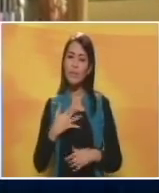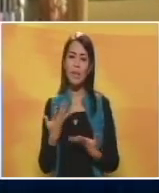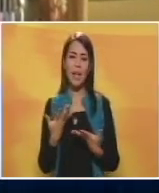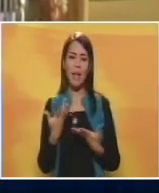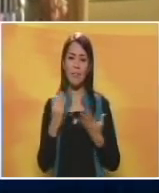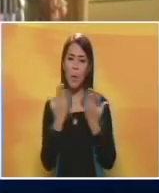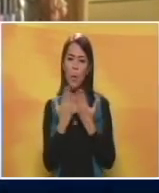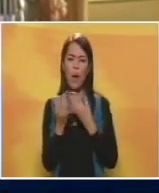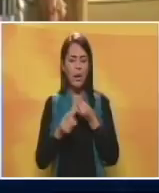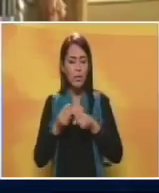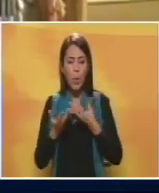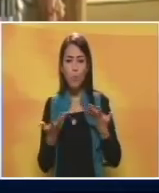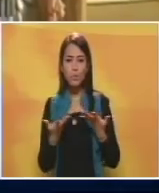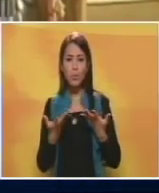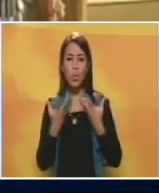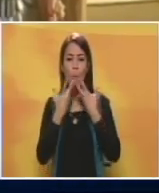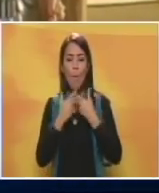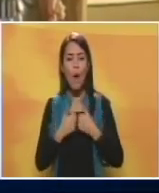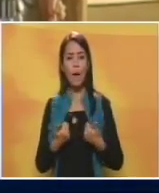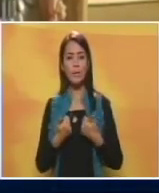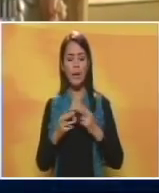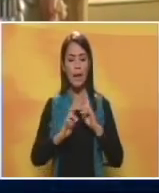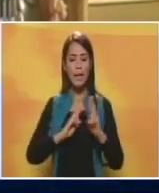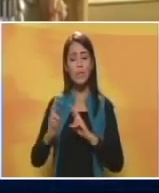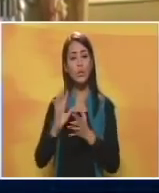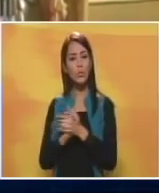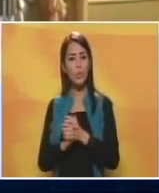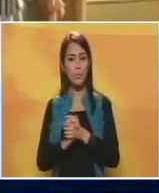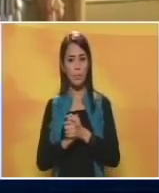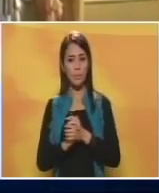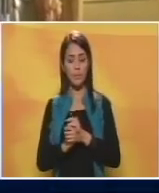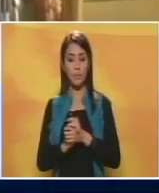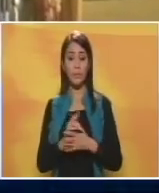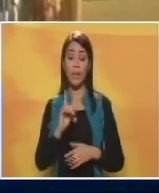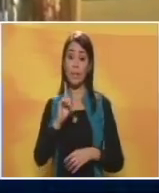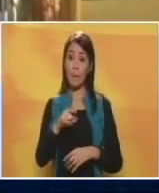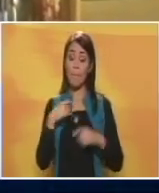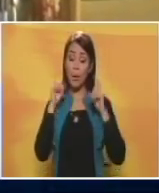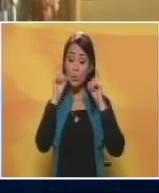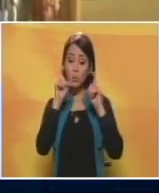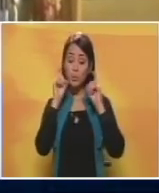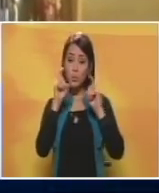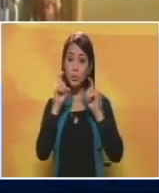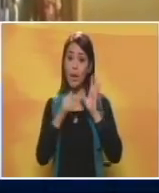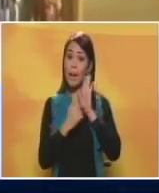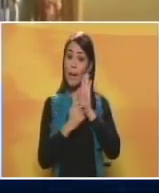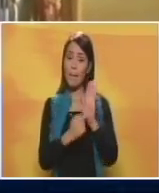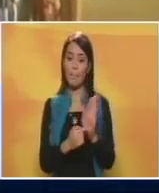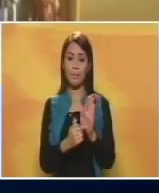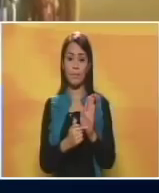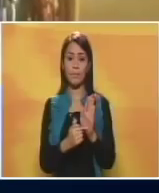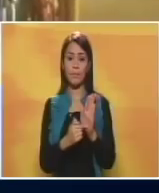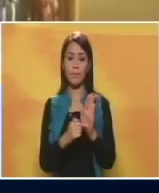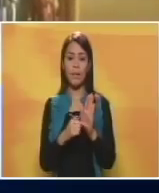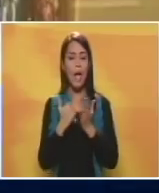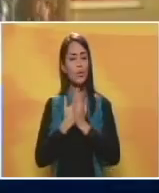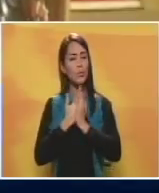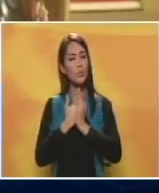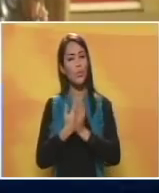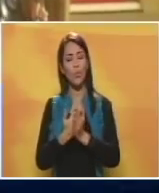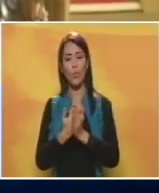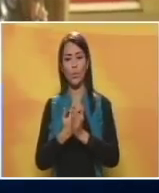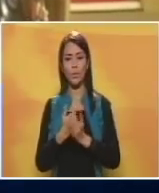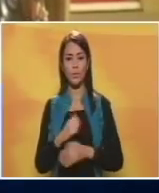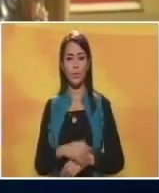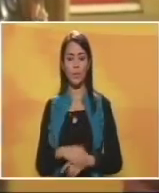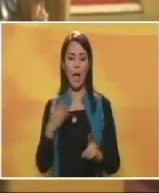les va en la escuela, de cómo es la relación con los compañeros, y que les enseñemos desde el ejemplo a ser más solidarios.